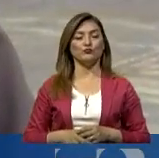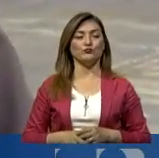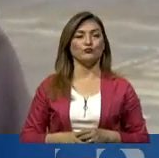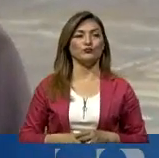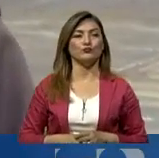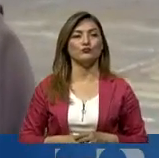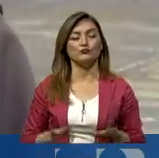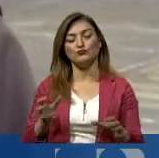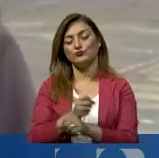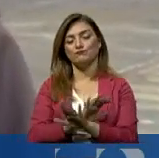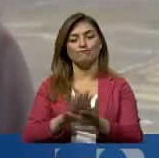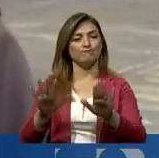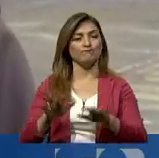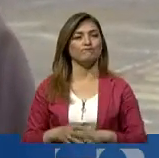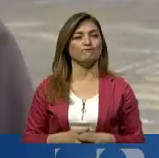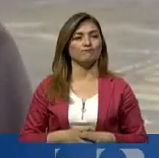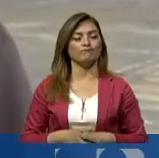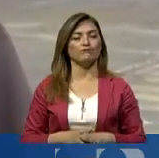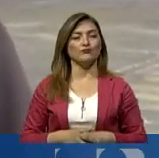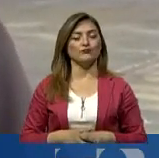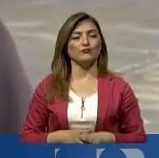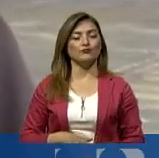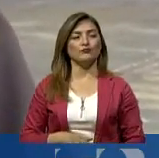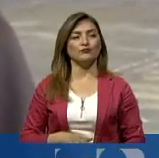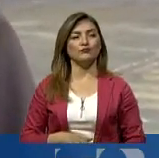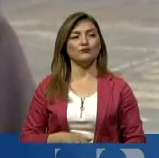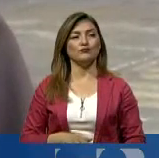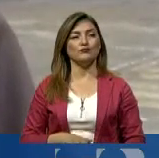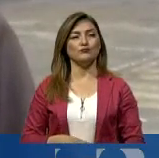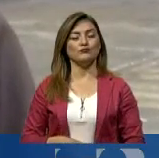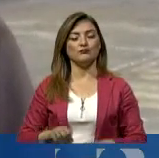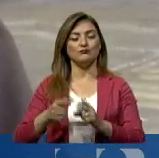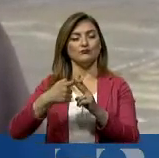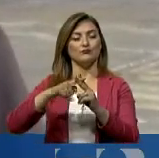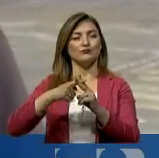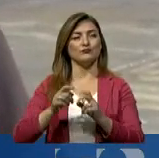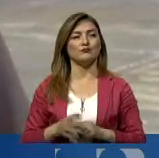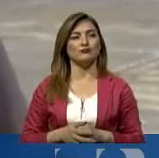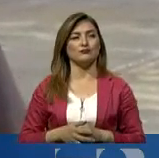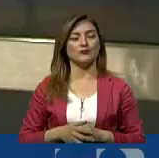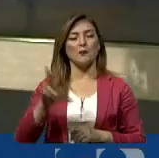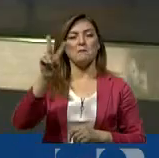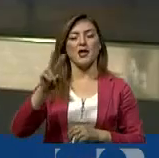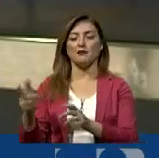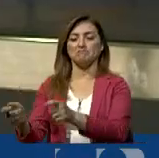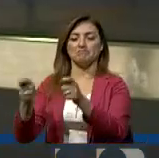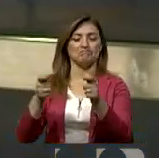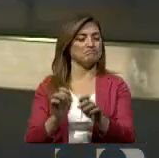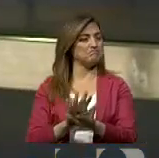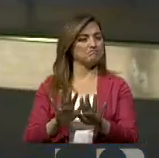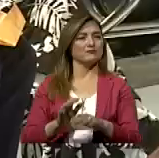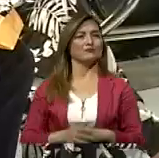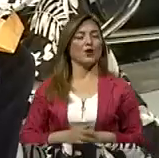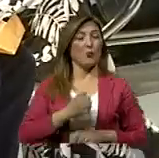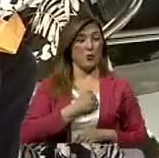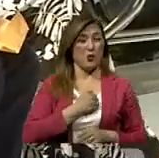los presenté y ahorita ya me dan para... me hicieron el trámite y me dieron para retirar el día viernes. La transferencia de